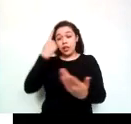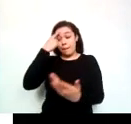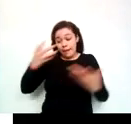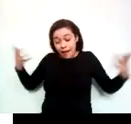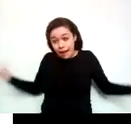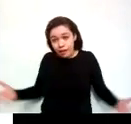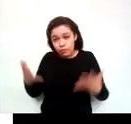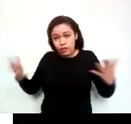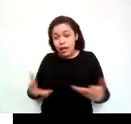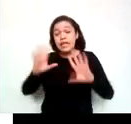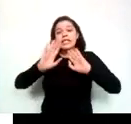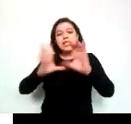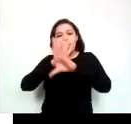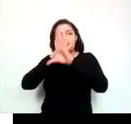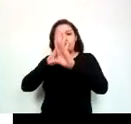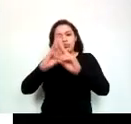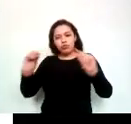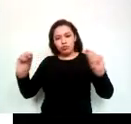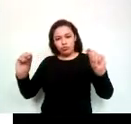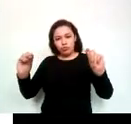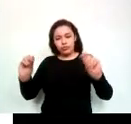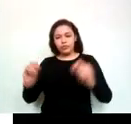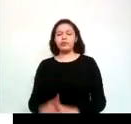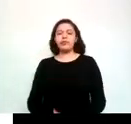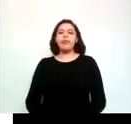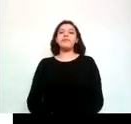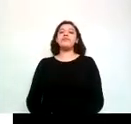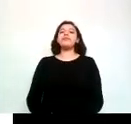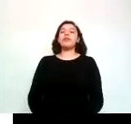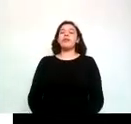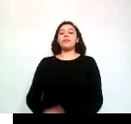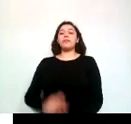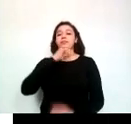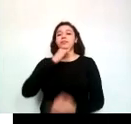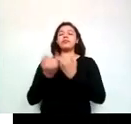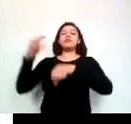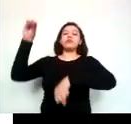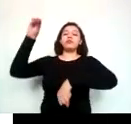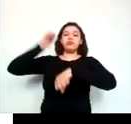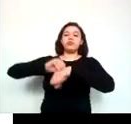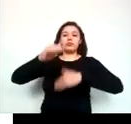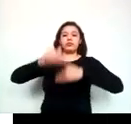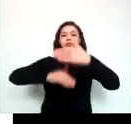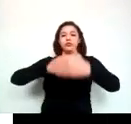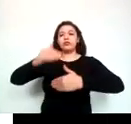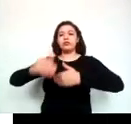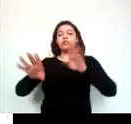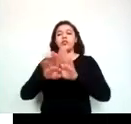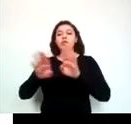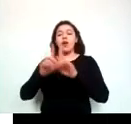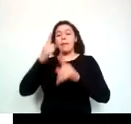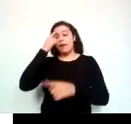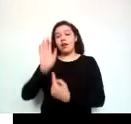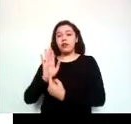solucionen en caso de que lo identifiquen. También tienen que colocar o hacer un proceso a través del cual se ponga a disposición de